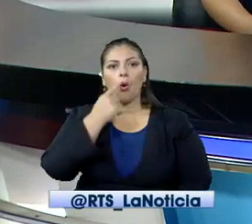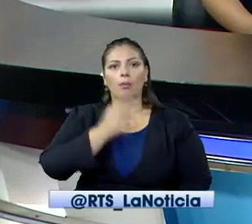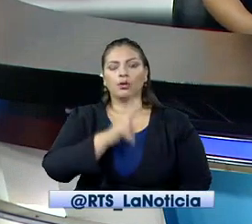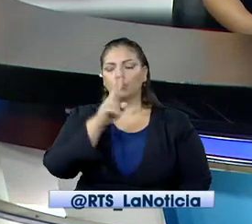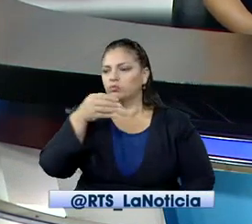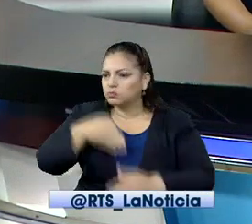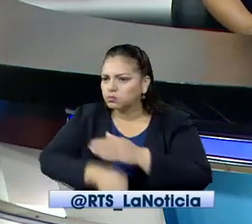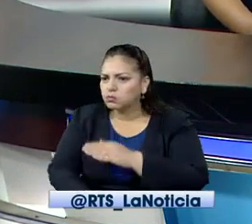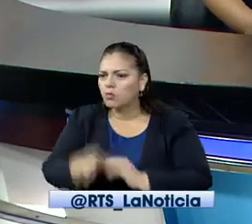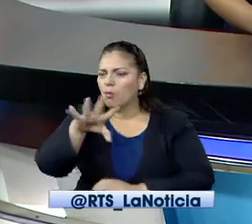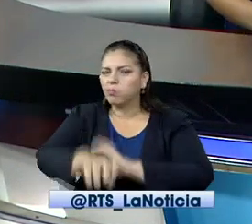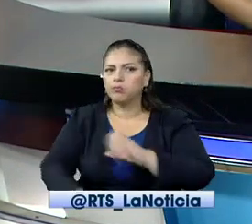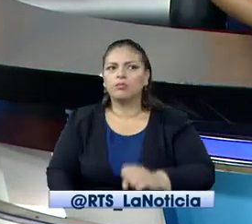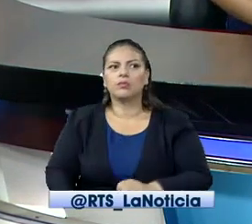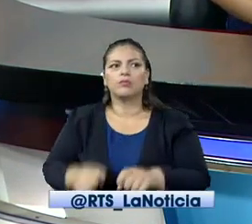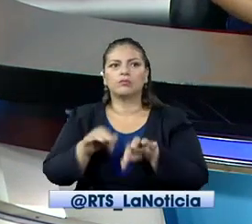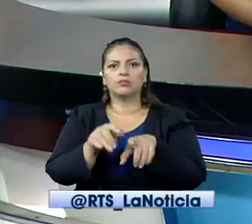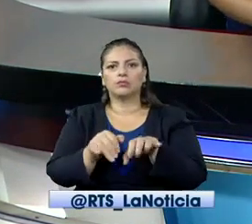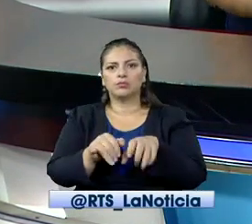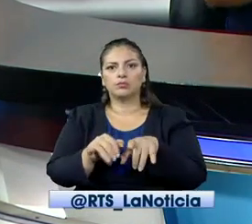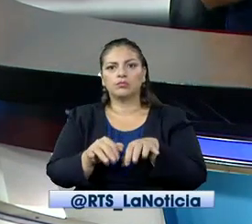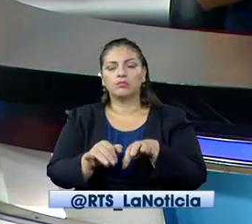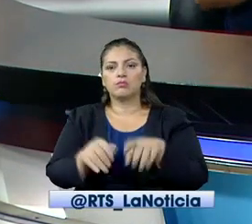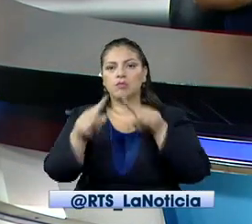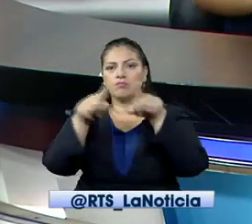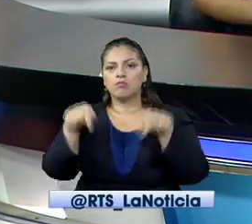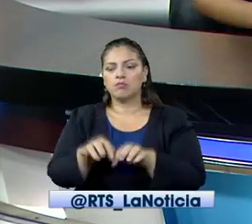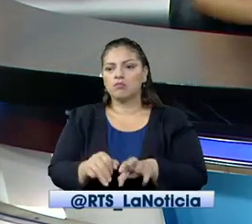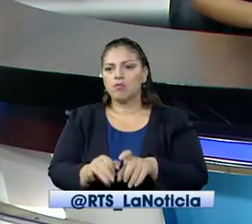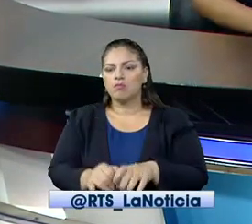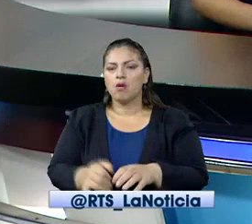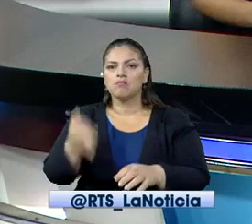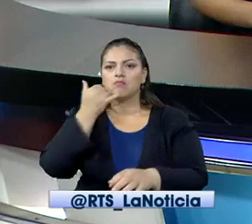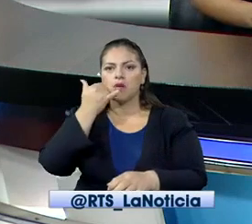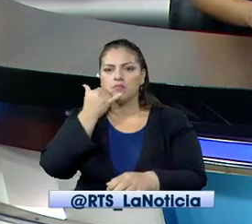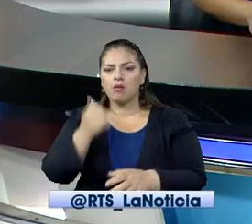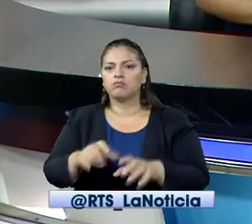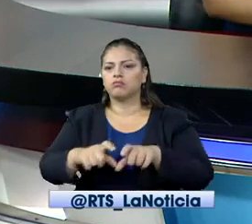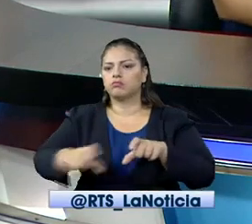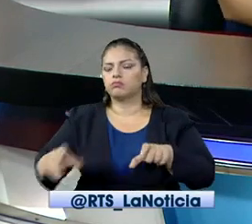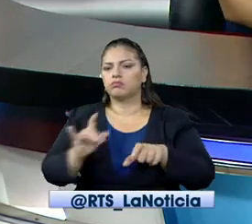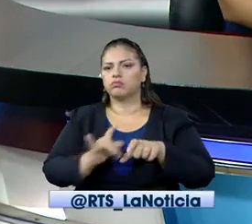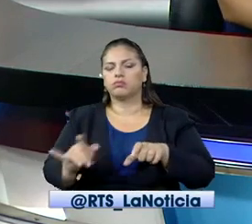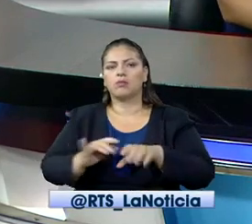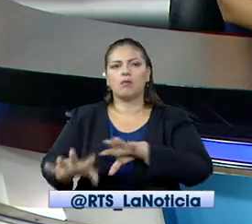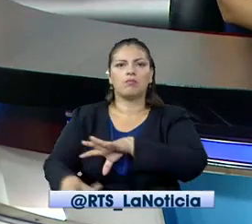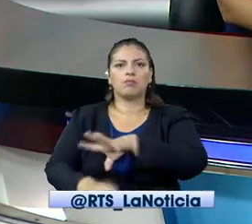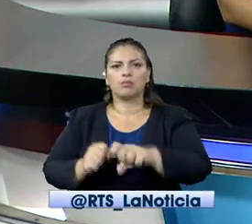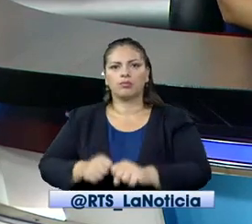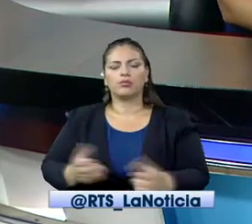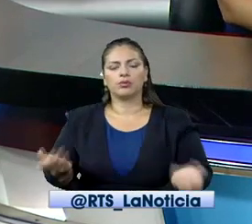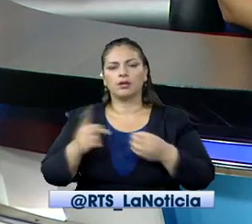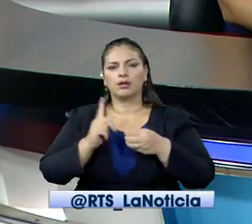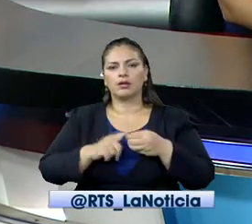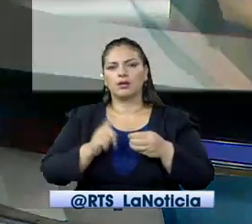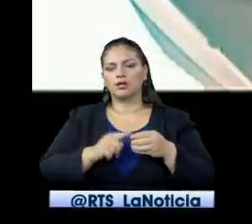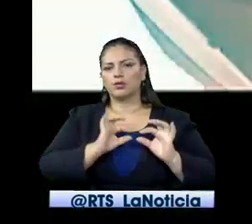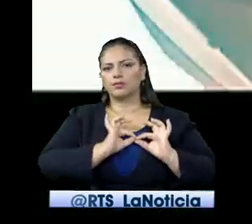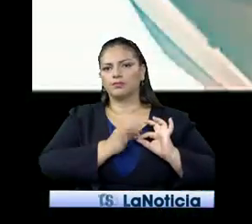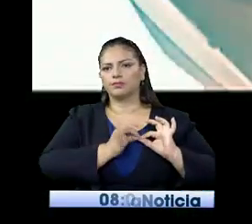de $15,000. Bueno, delincuentes. El hecho ocurrió en el sector de Cárcelen. Esto es en la capital de la República.